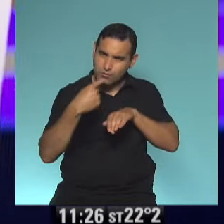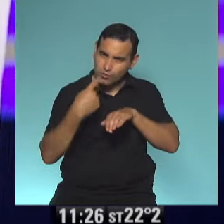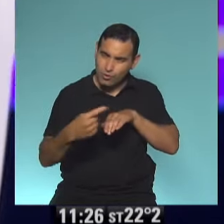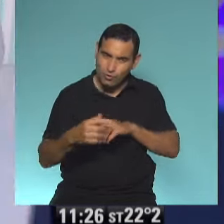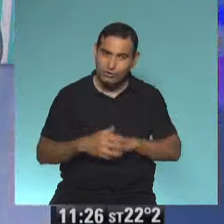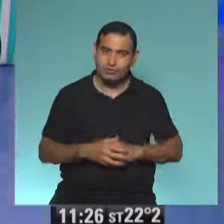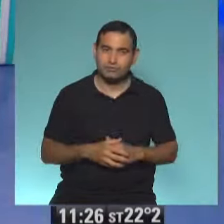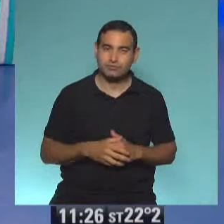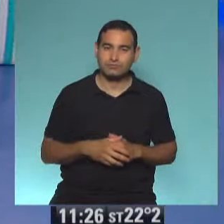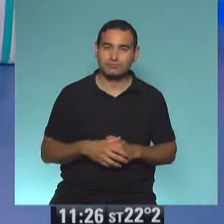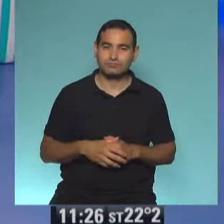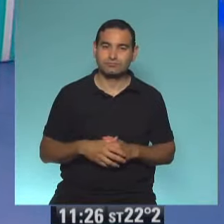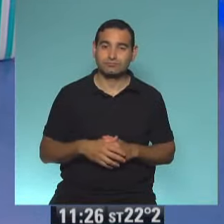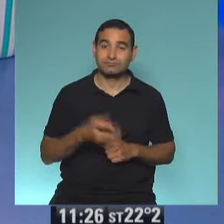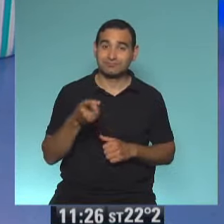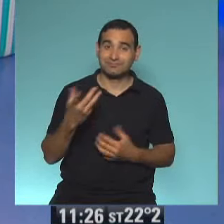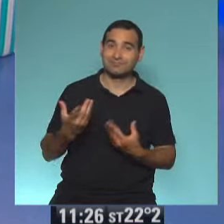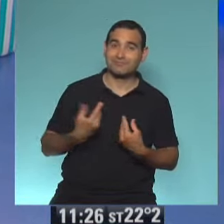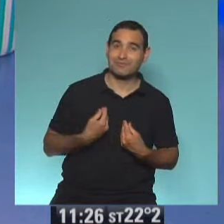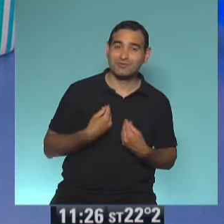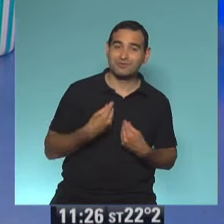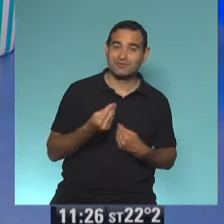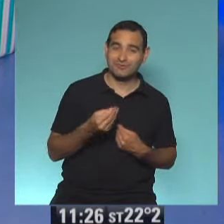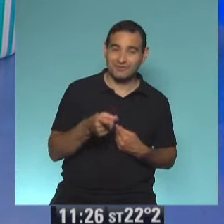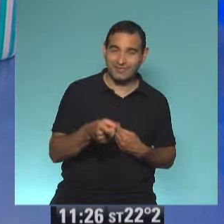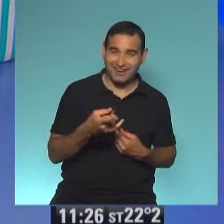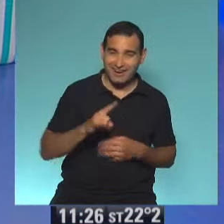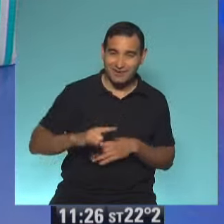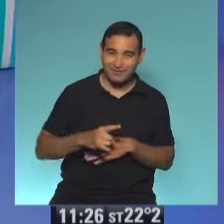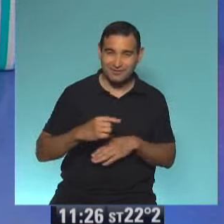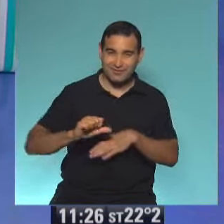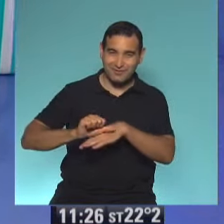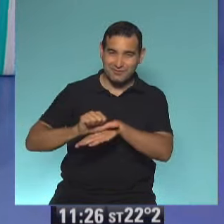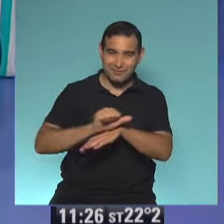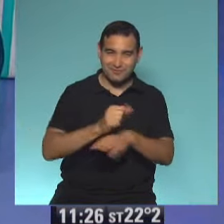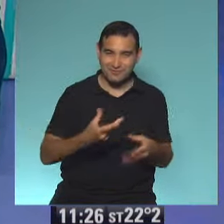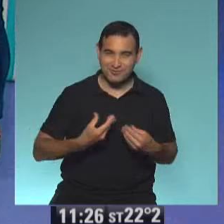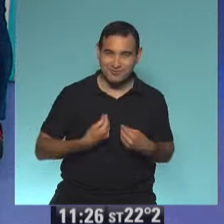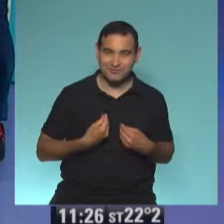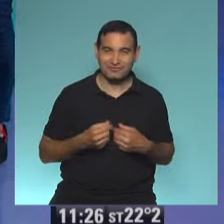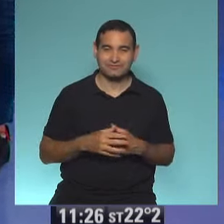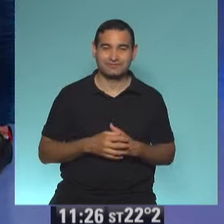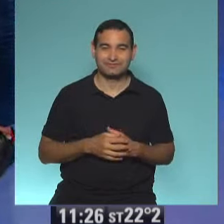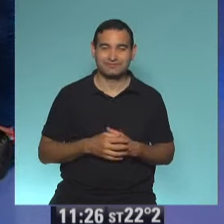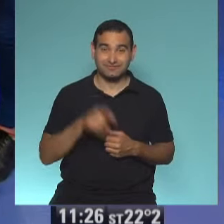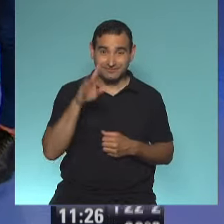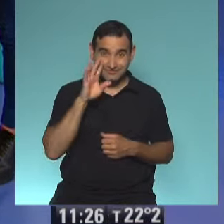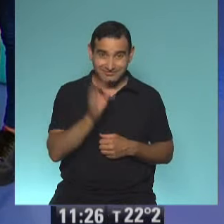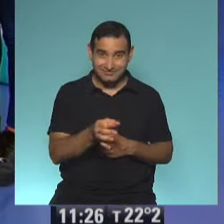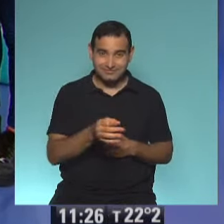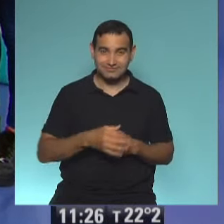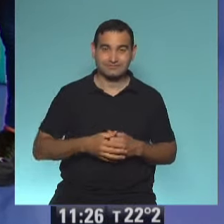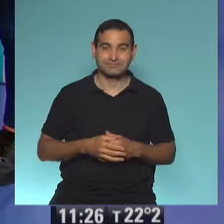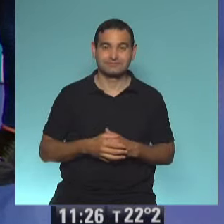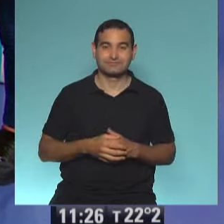te está ayudando a dibujar, Mauri. Me está ayudando a dibujar. Está dejando su baba. Su rastro ahí en todo el dibujo. No sé si lo llegan a ver de baba de